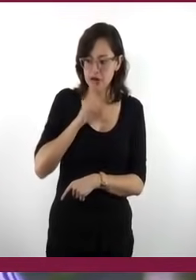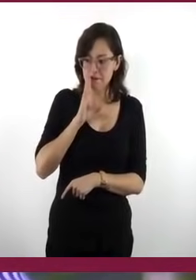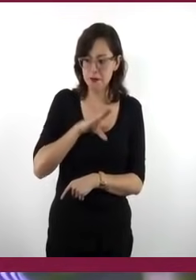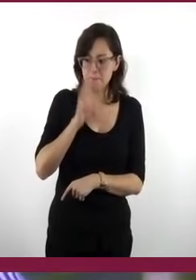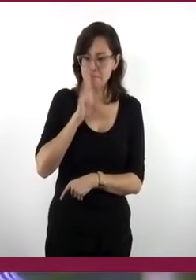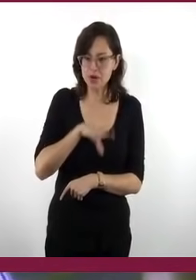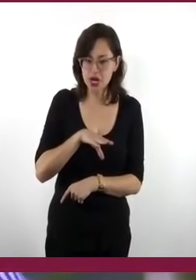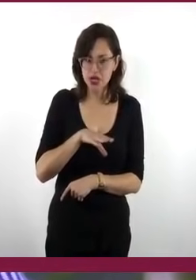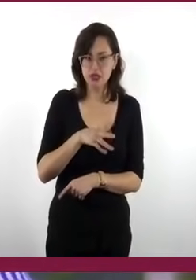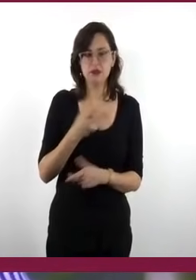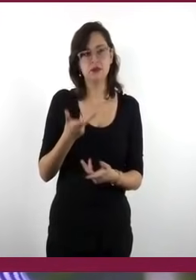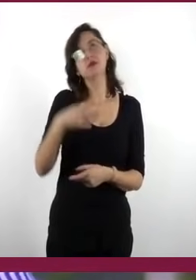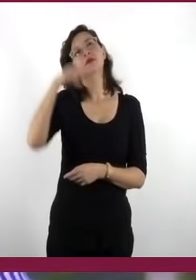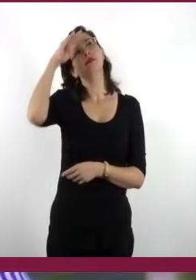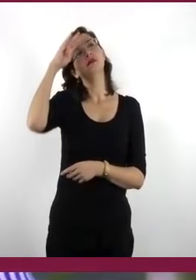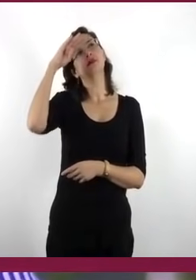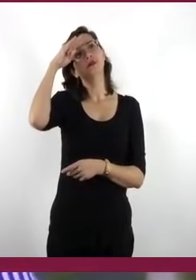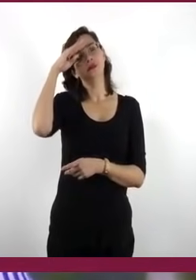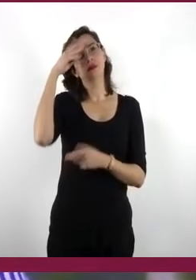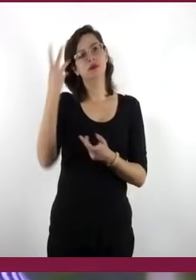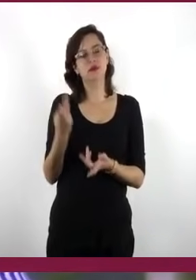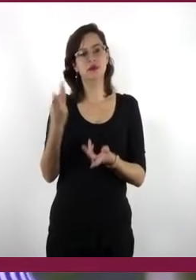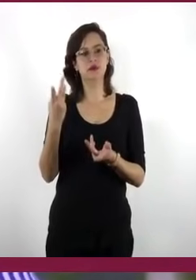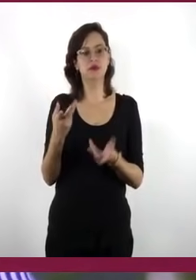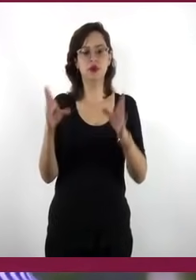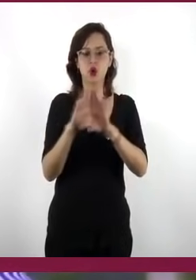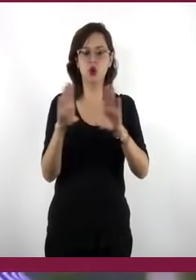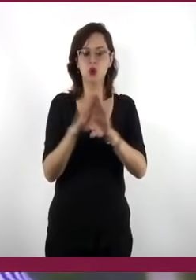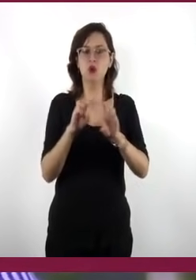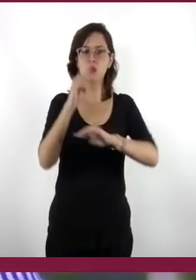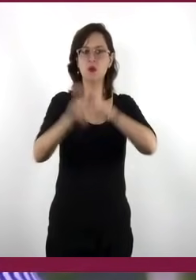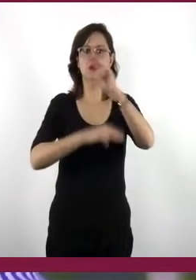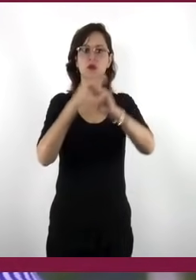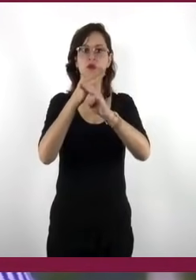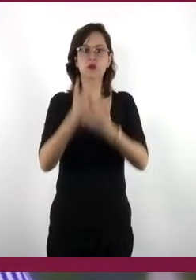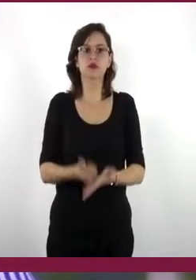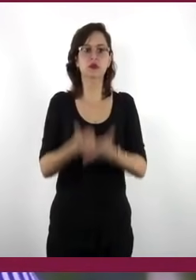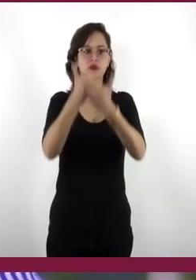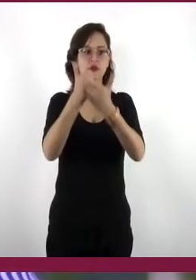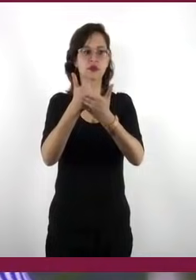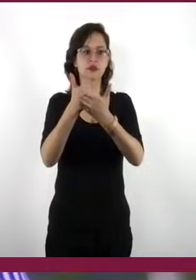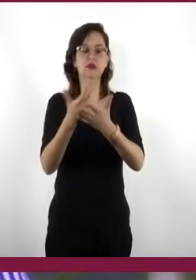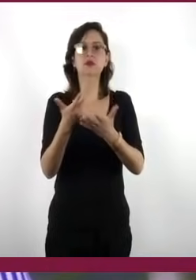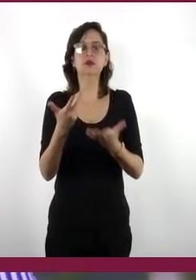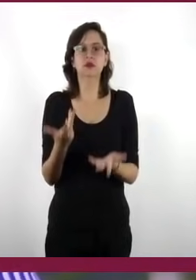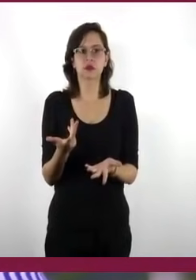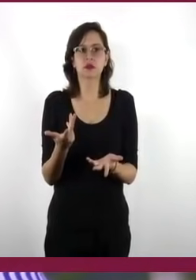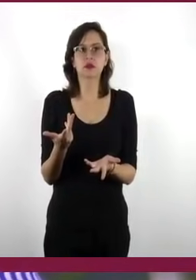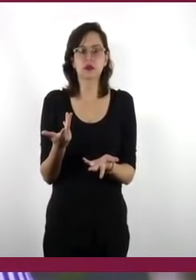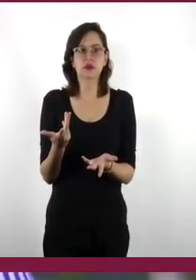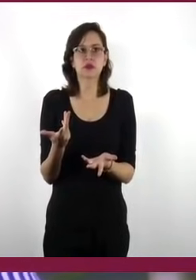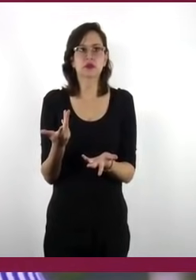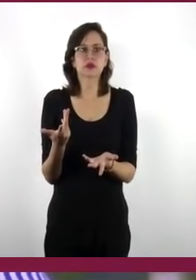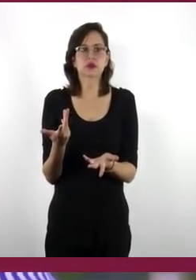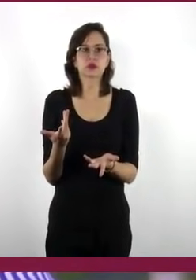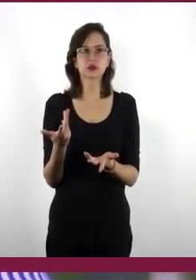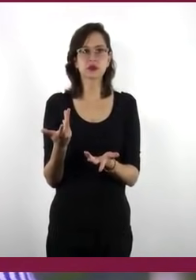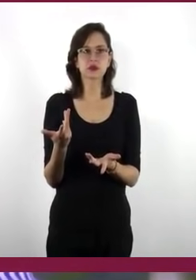Y que piense cómo podría ayudar cambiando el mundo. Y que, pues,